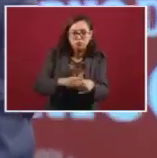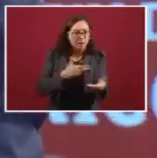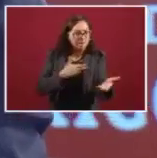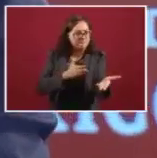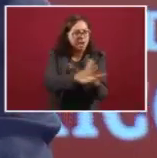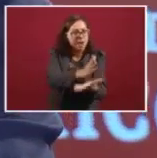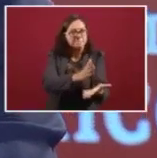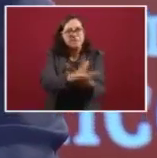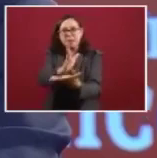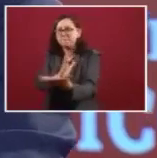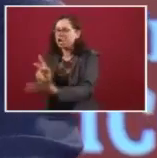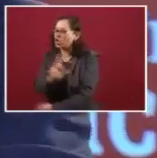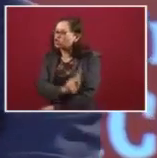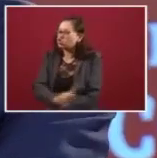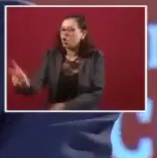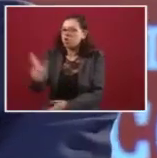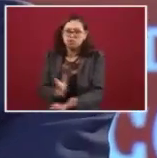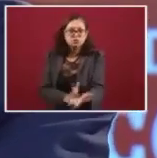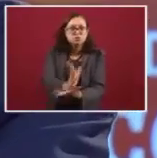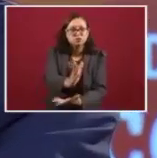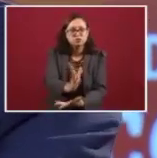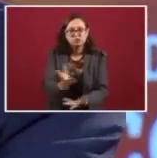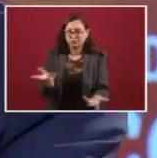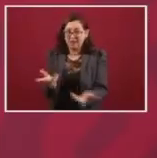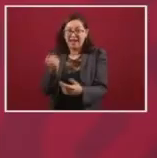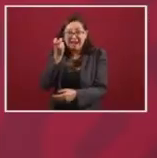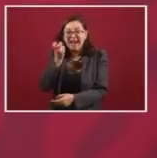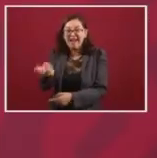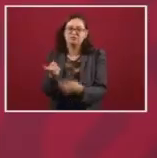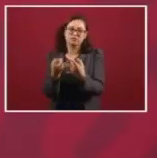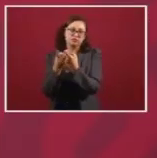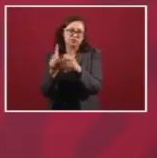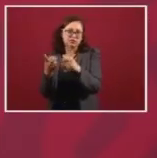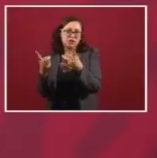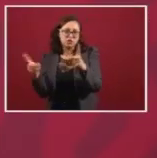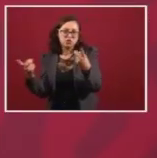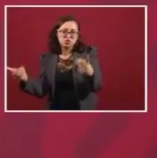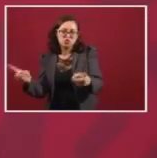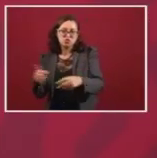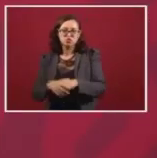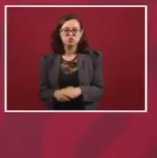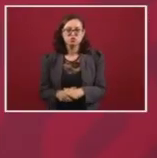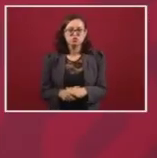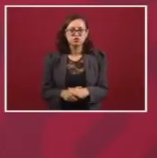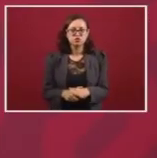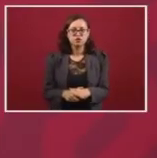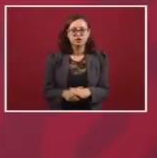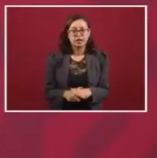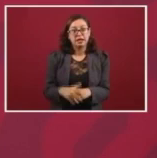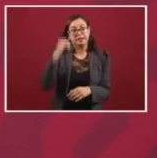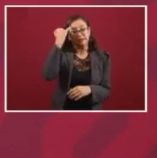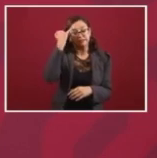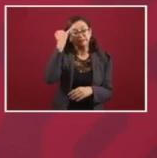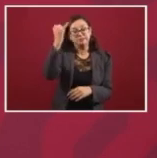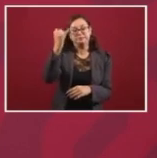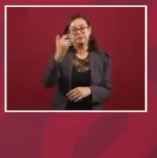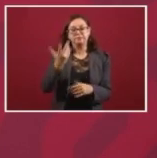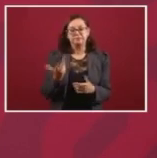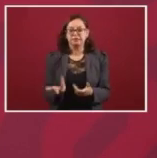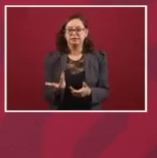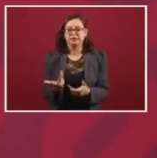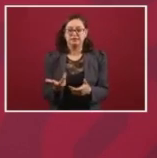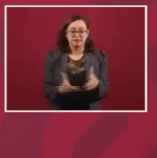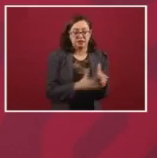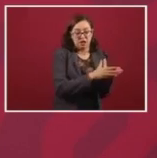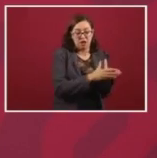Eso es, porque imagínense, llegamos a ser en el periodo neoliberal el